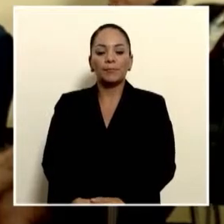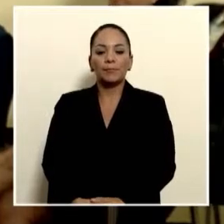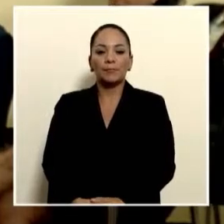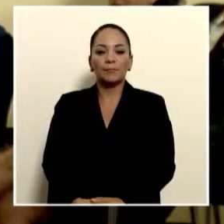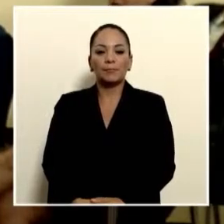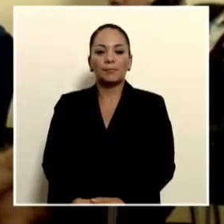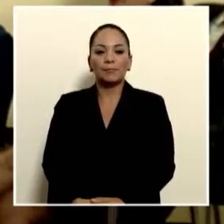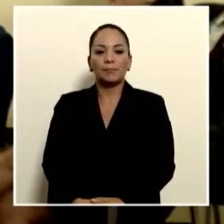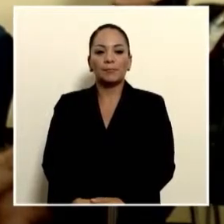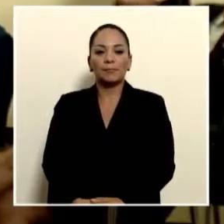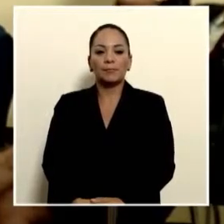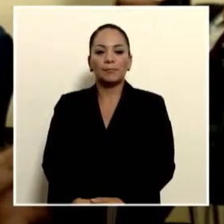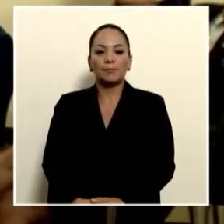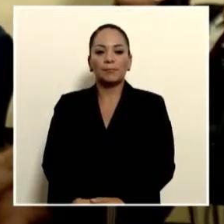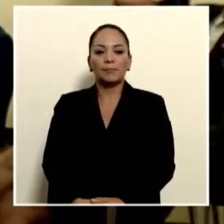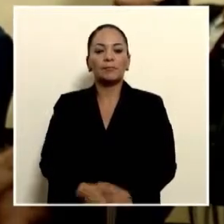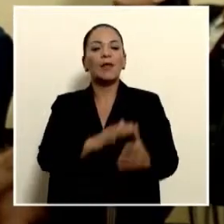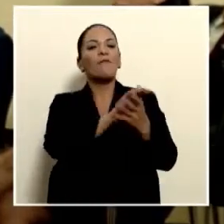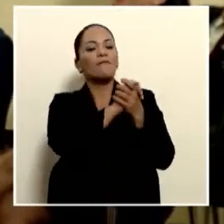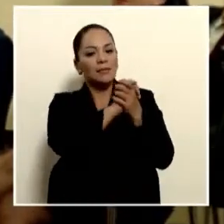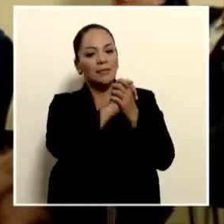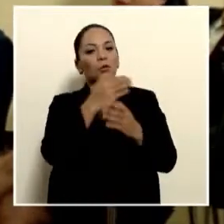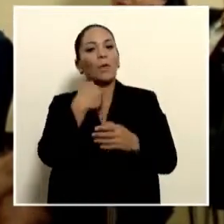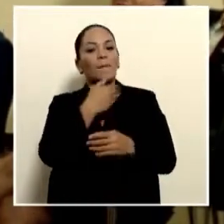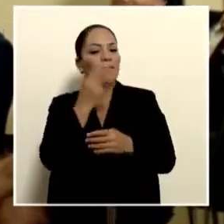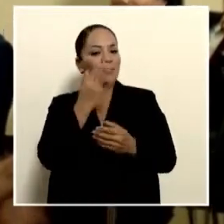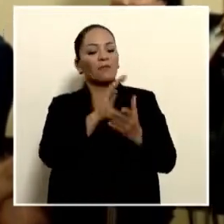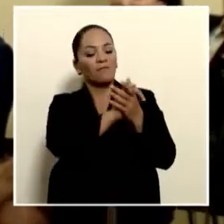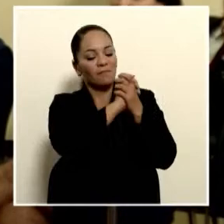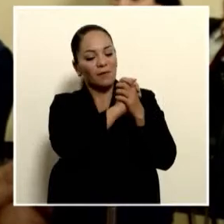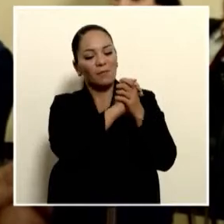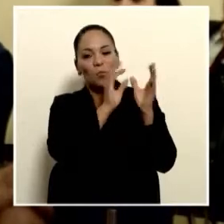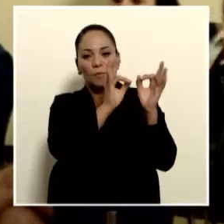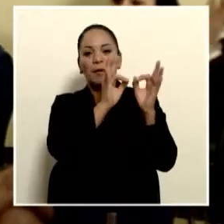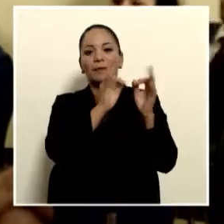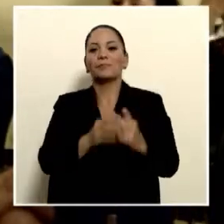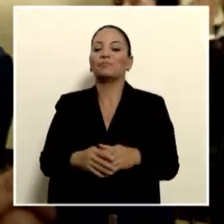Quiere tomarse una foto. La felicito, ministra, de corazón. Bien hecho.